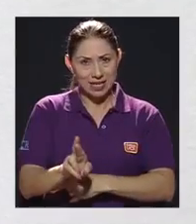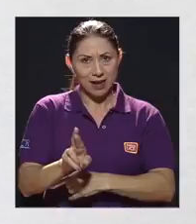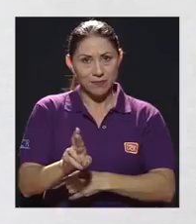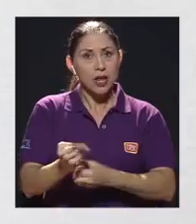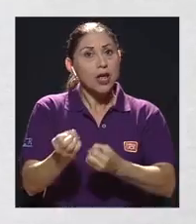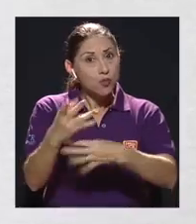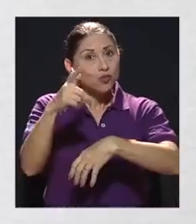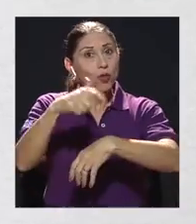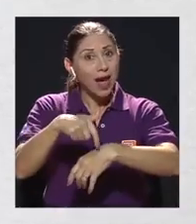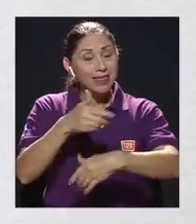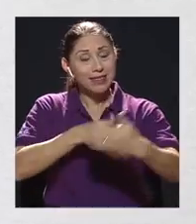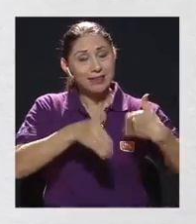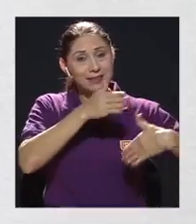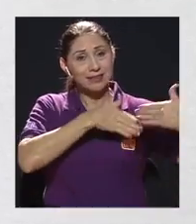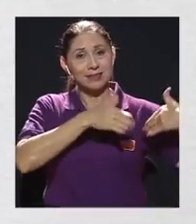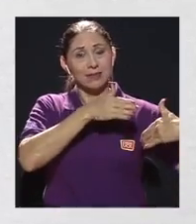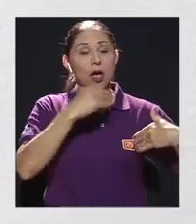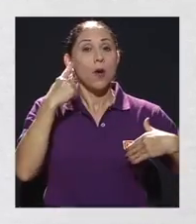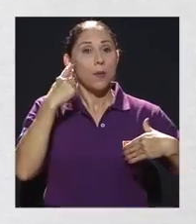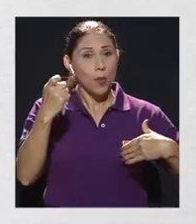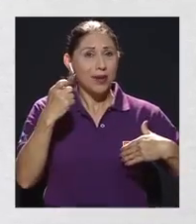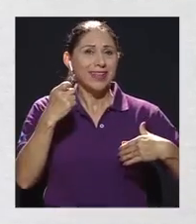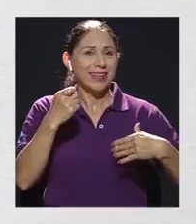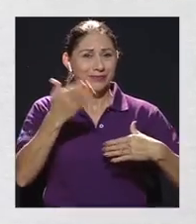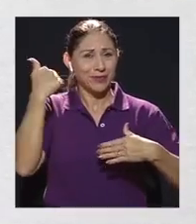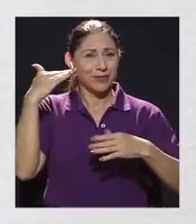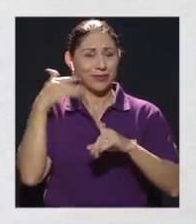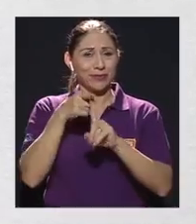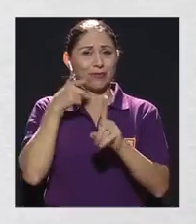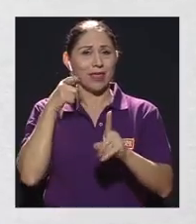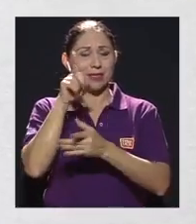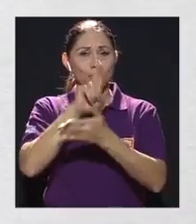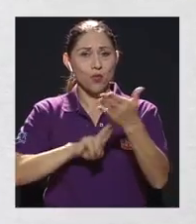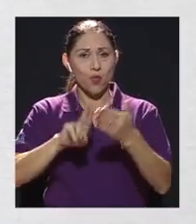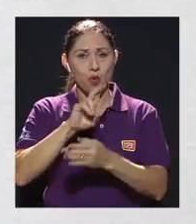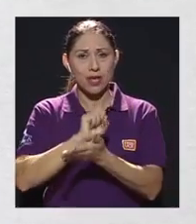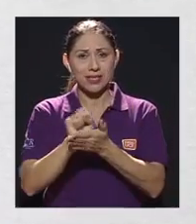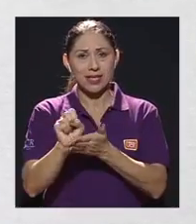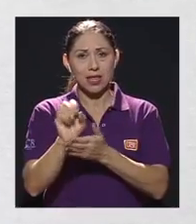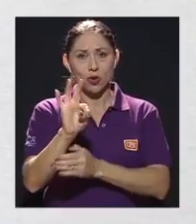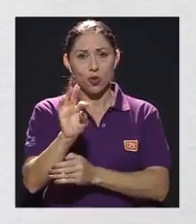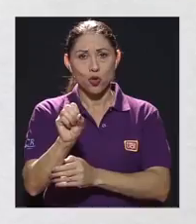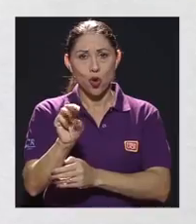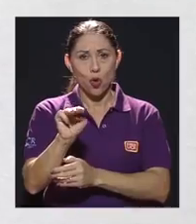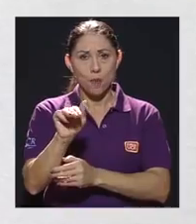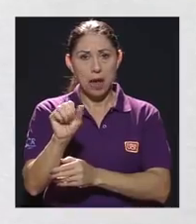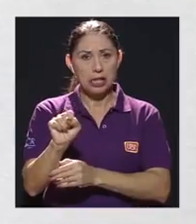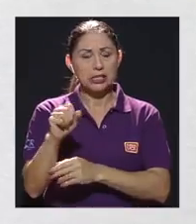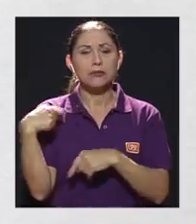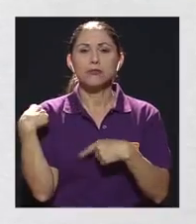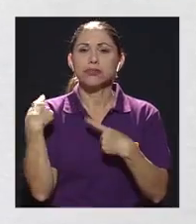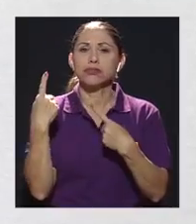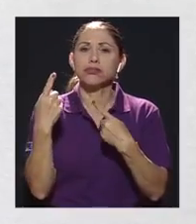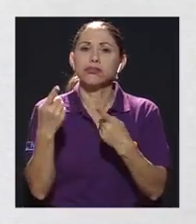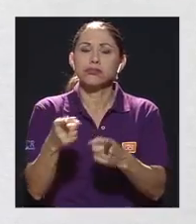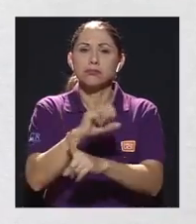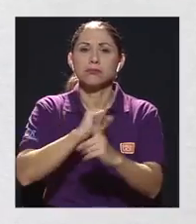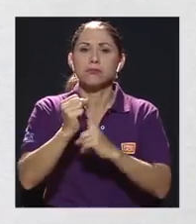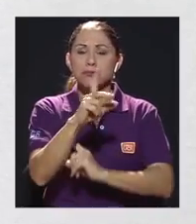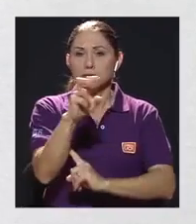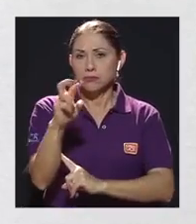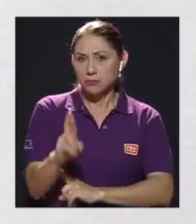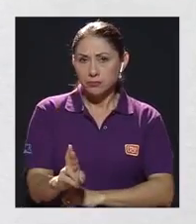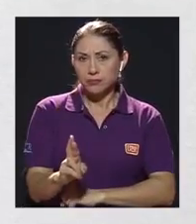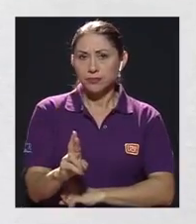porque siguió constituida desde la Universidad de Santo Tomás en la sociedad costarricense, y una facultad